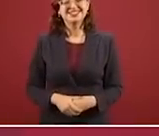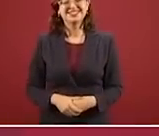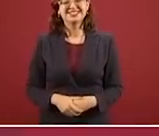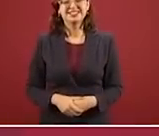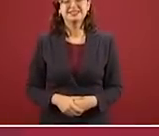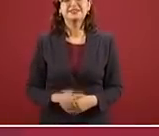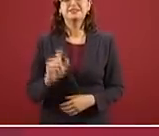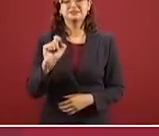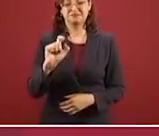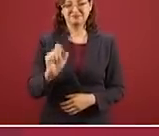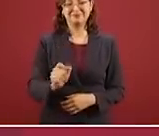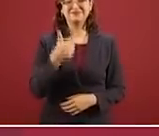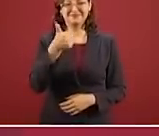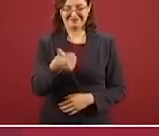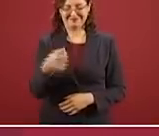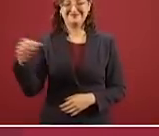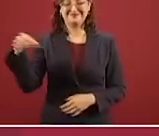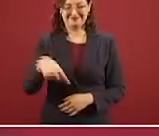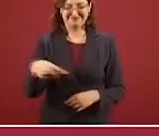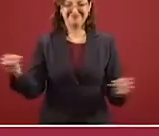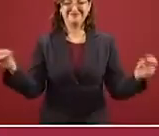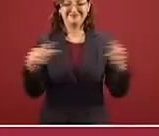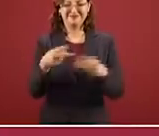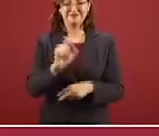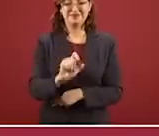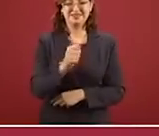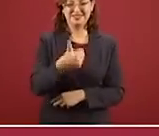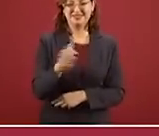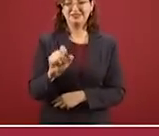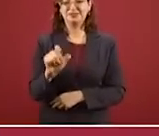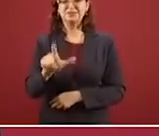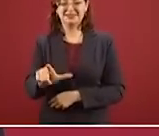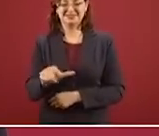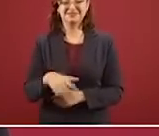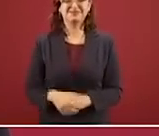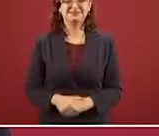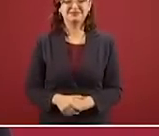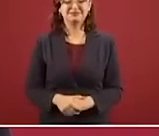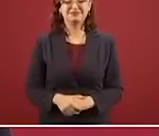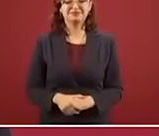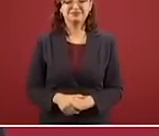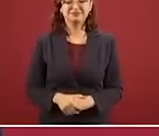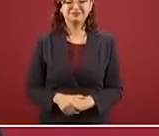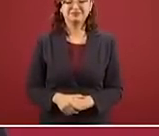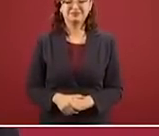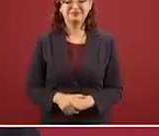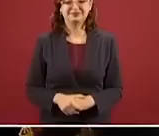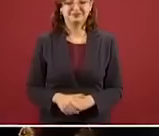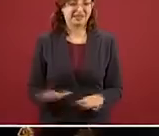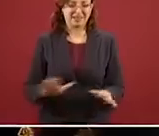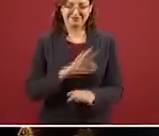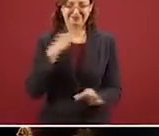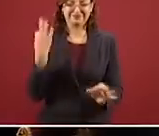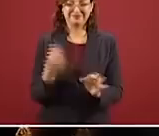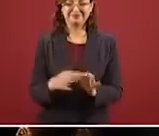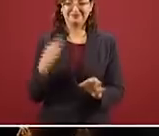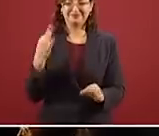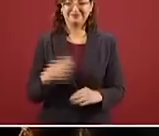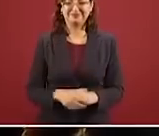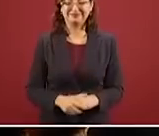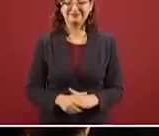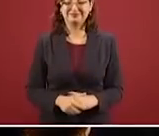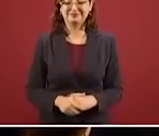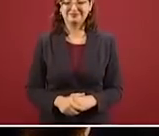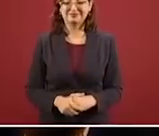El 26, sí. 26 y 27, ¿sí? Y hasta ahí. Hasta